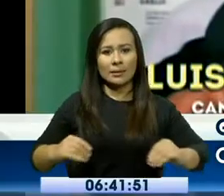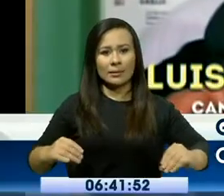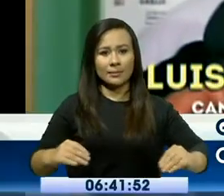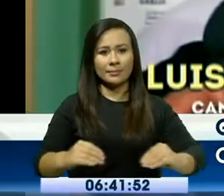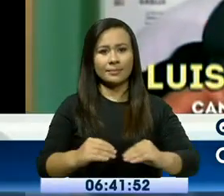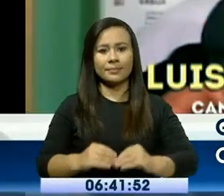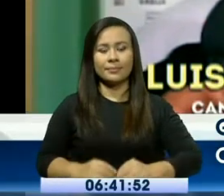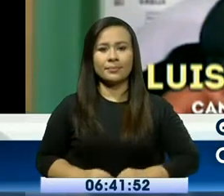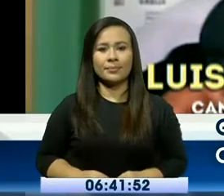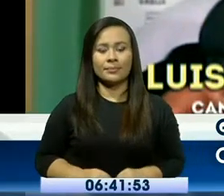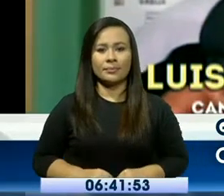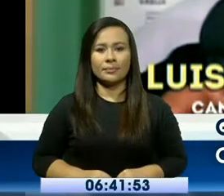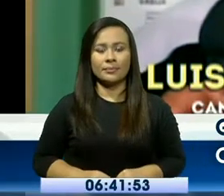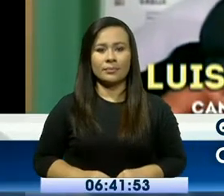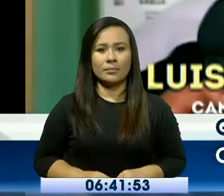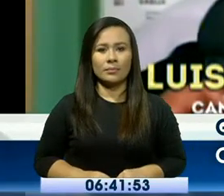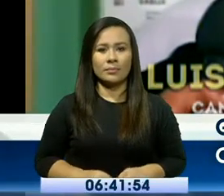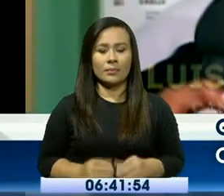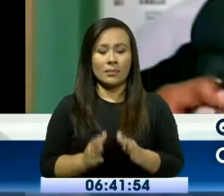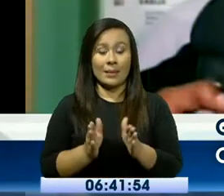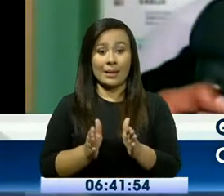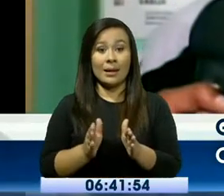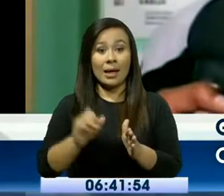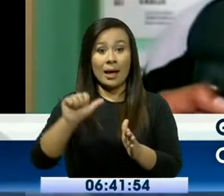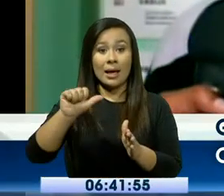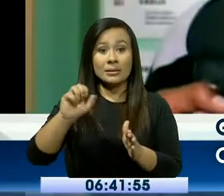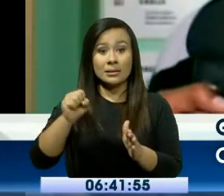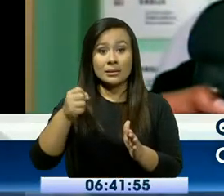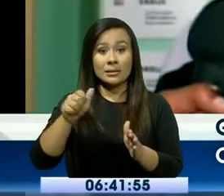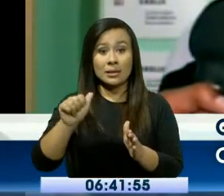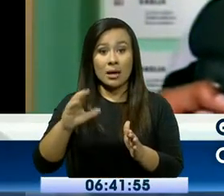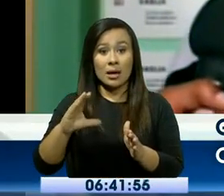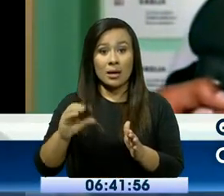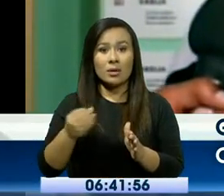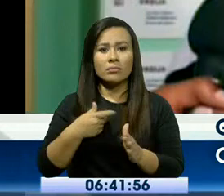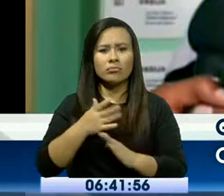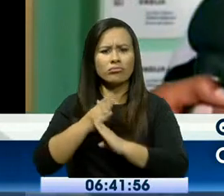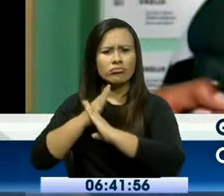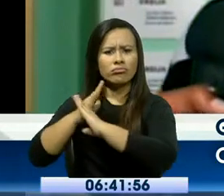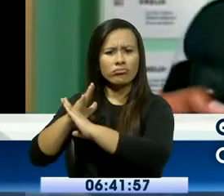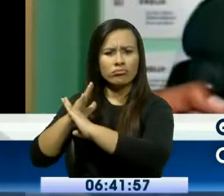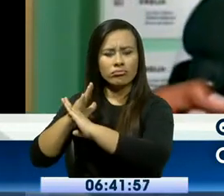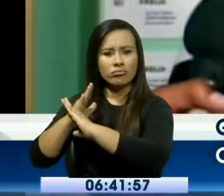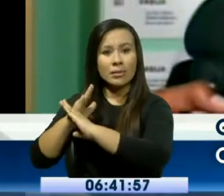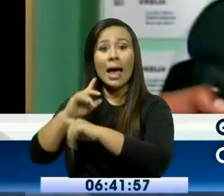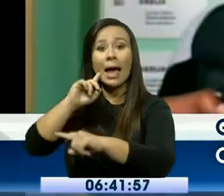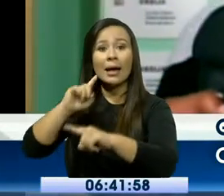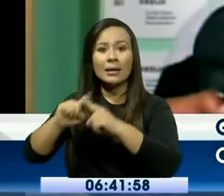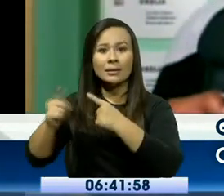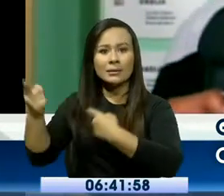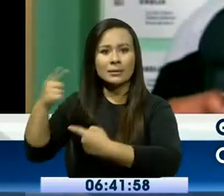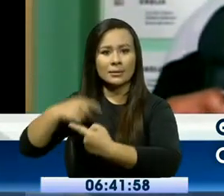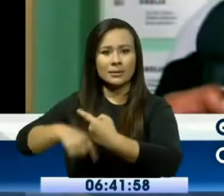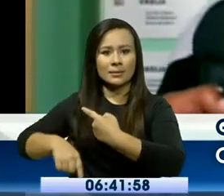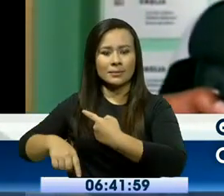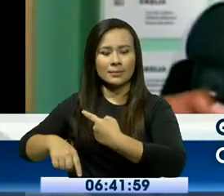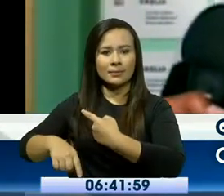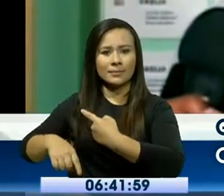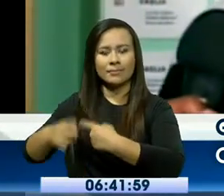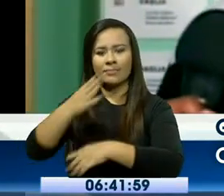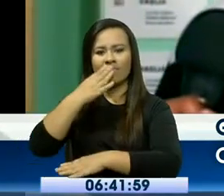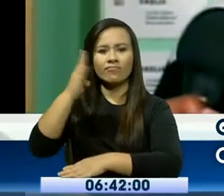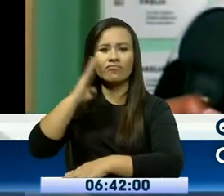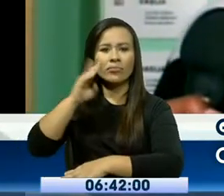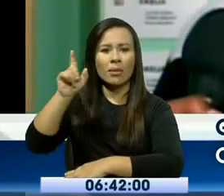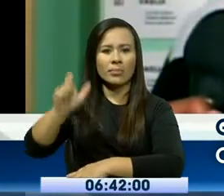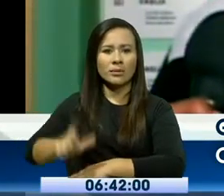acá en Azaco, opuso bastante resistencia hasta que lo traicionaron